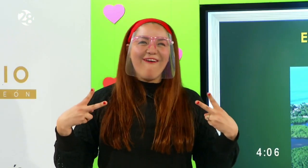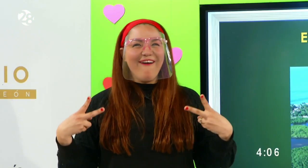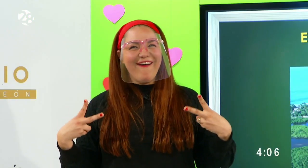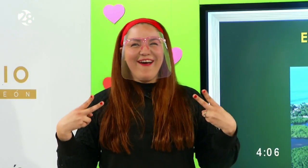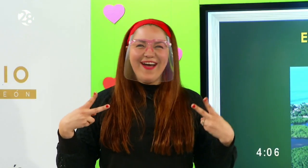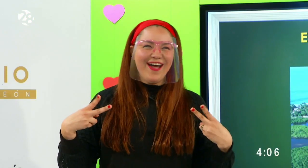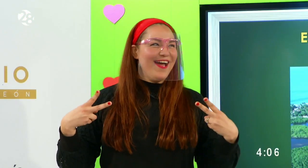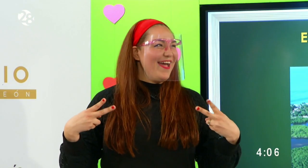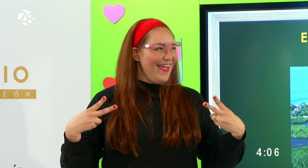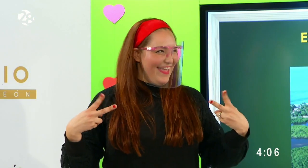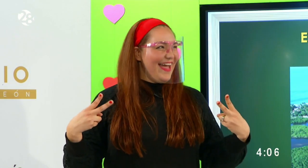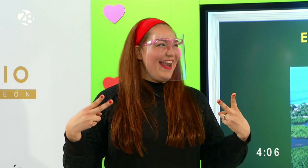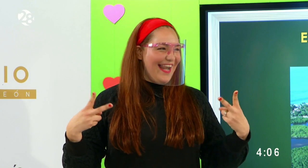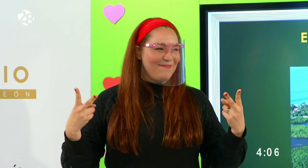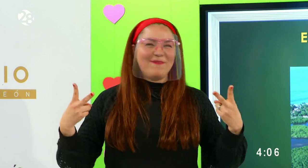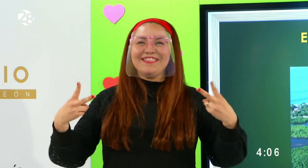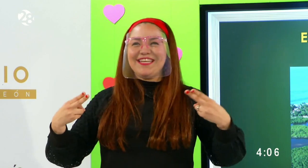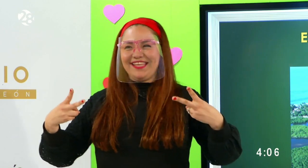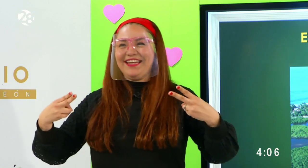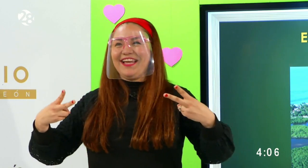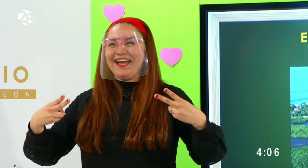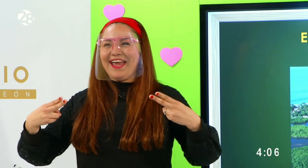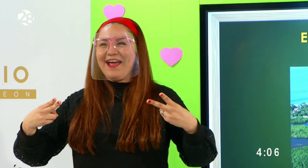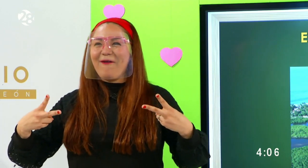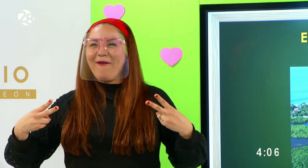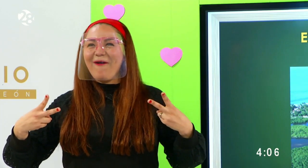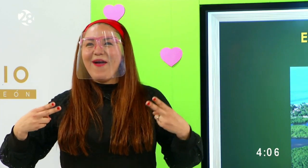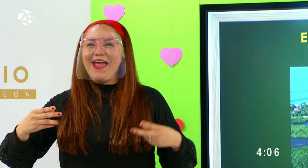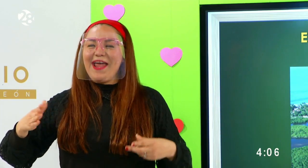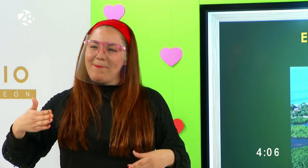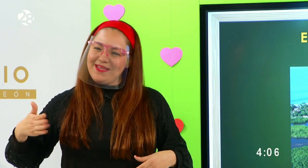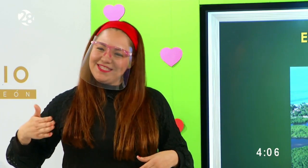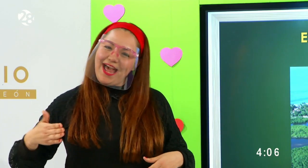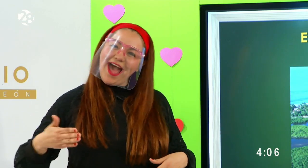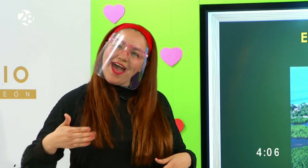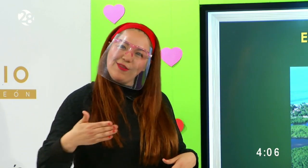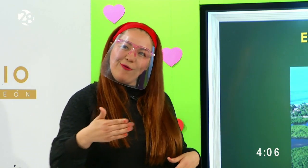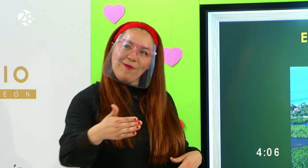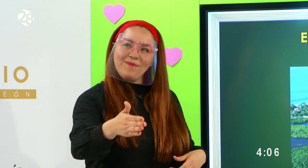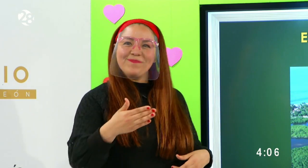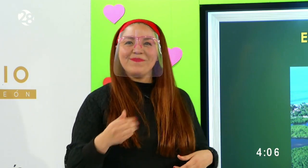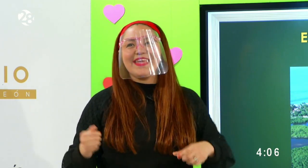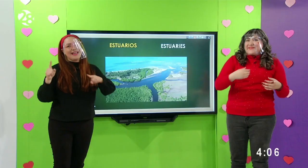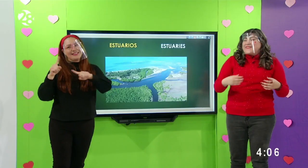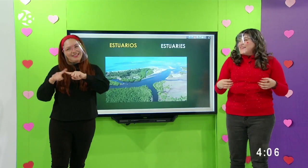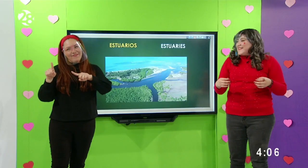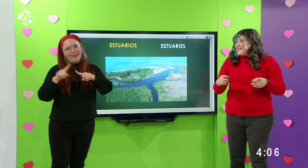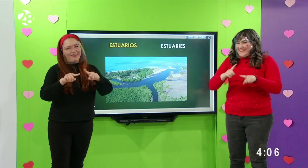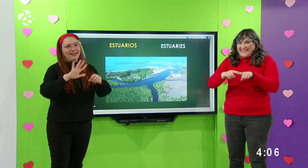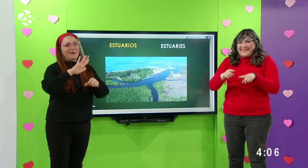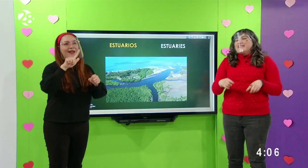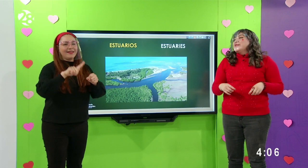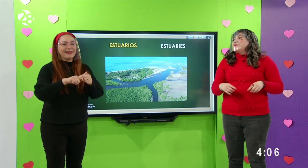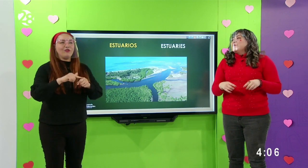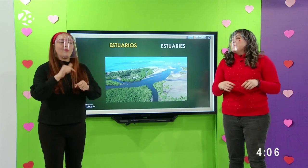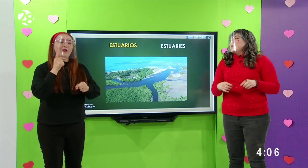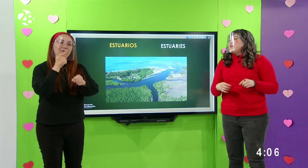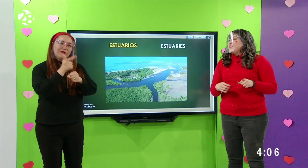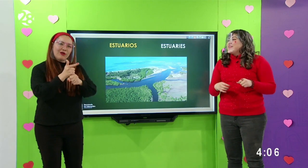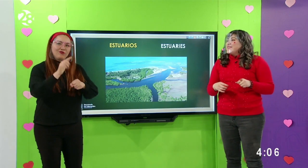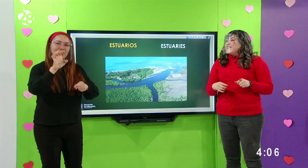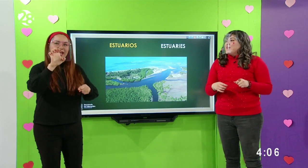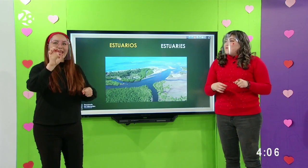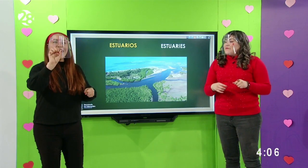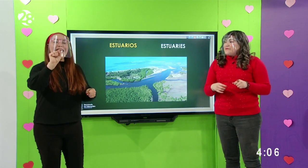cangrejo. Moviendo las pincitas. Las pincitas del cangrejo. El pescado. Y así diferentes animales que nos